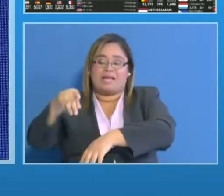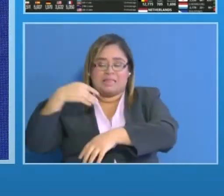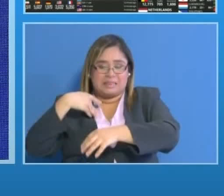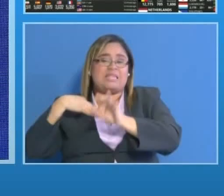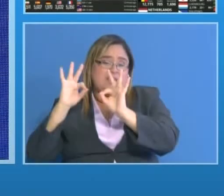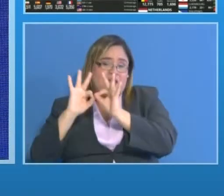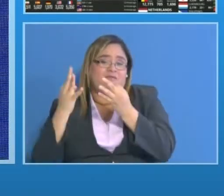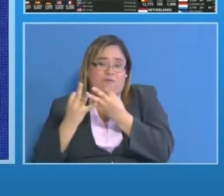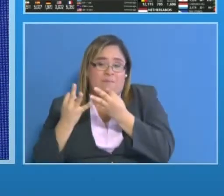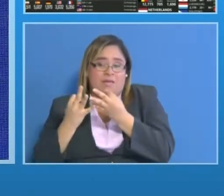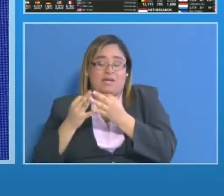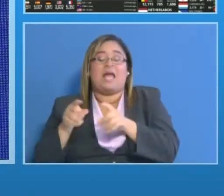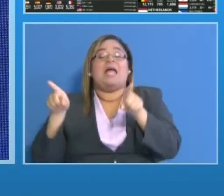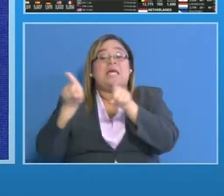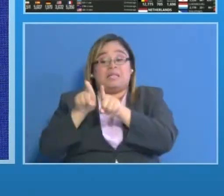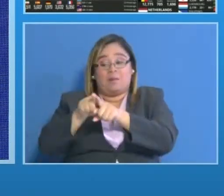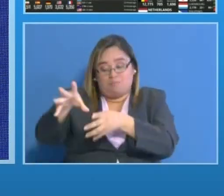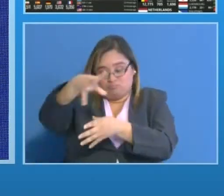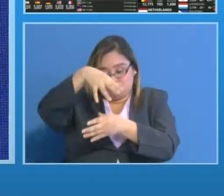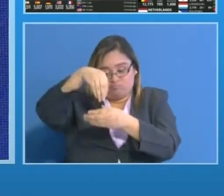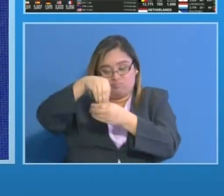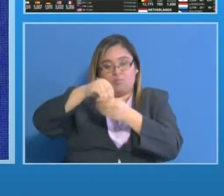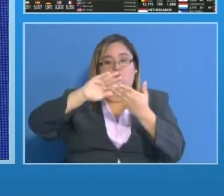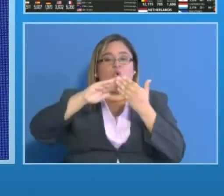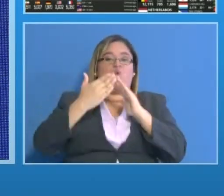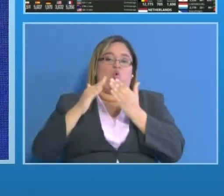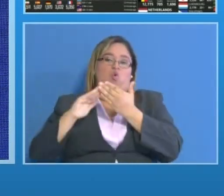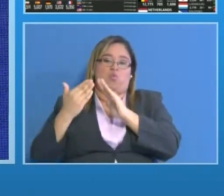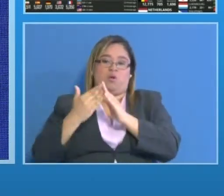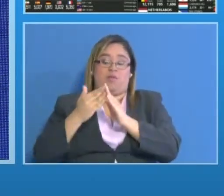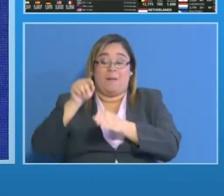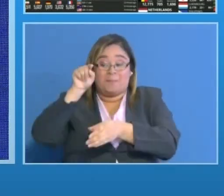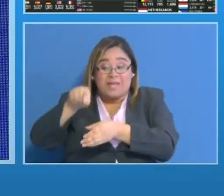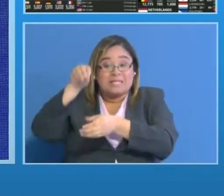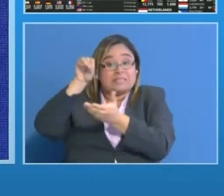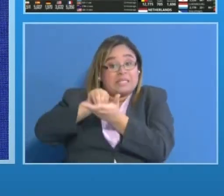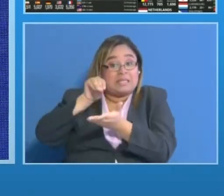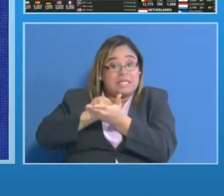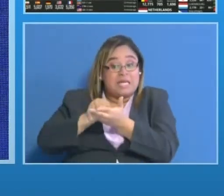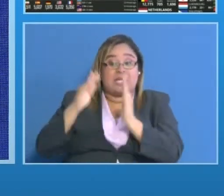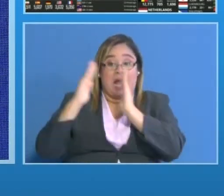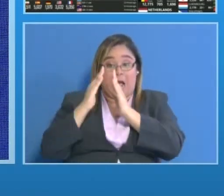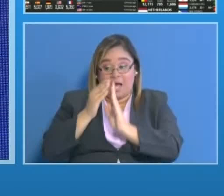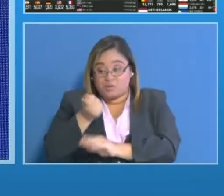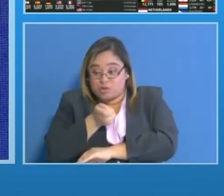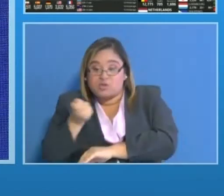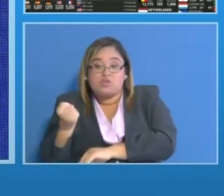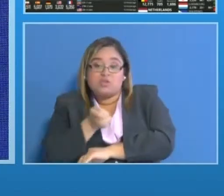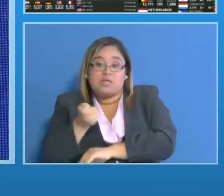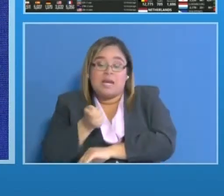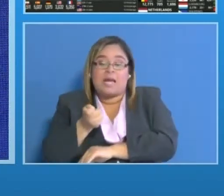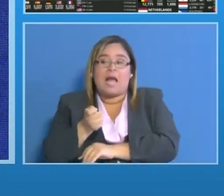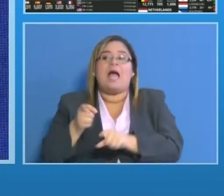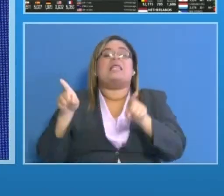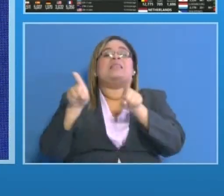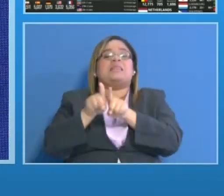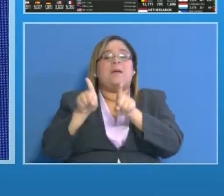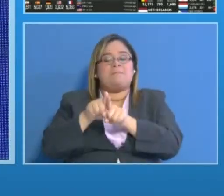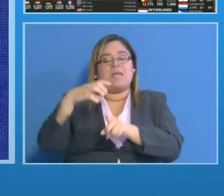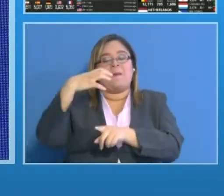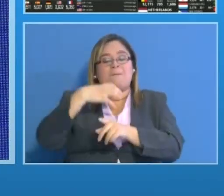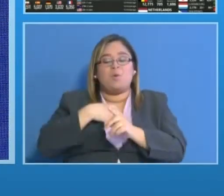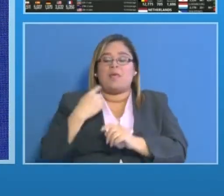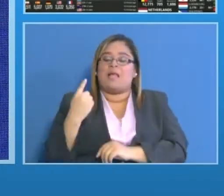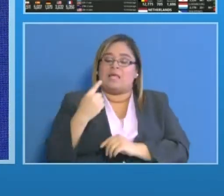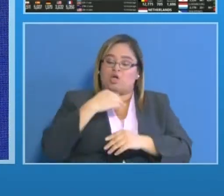y forma parte de la comunidad. Esa tiendita de la barriada es parte de cada uno de los que está cerca de